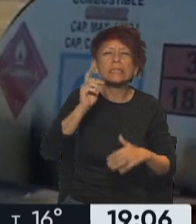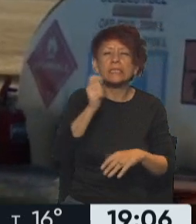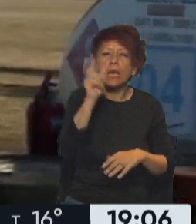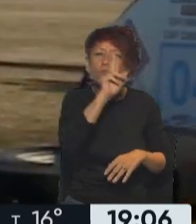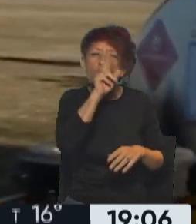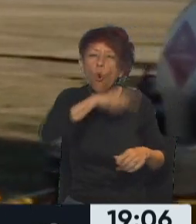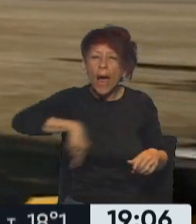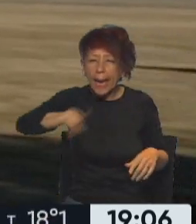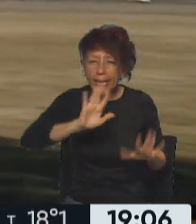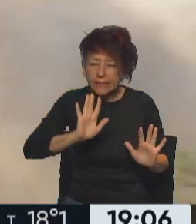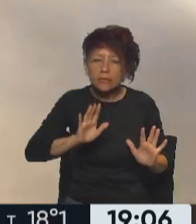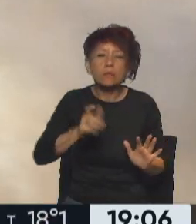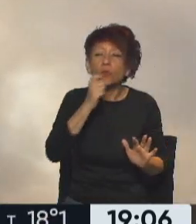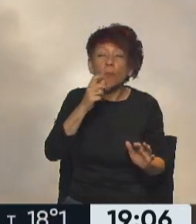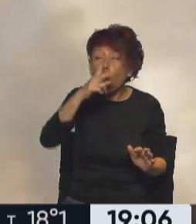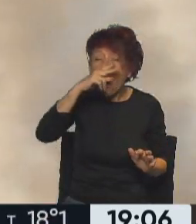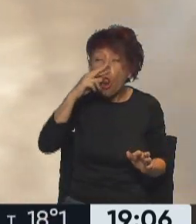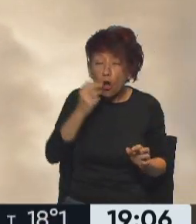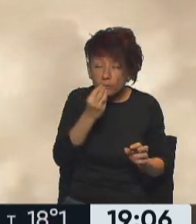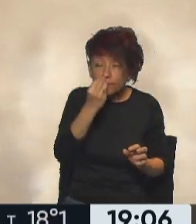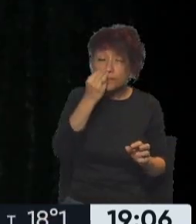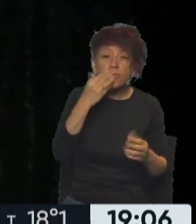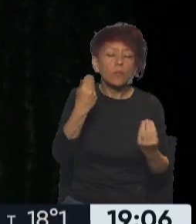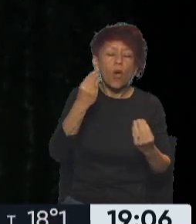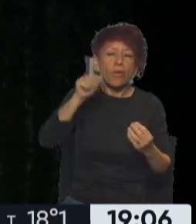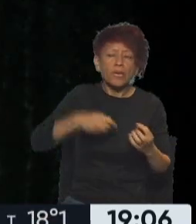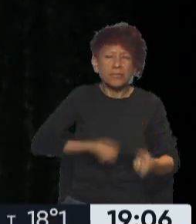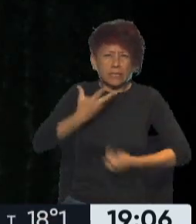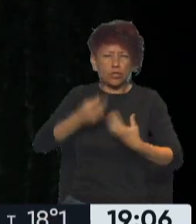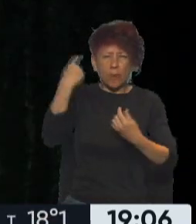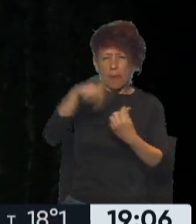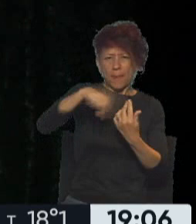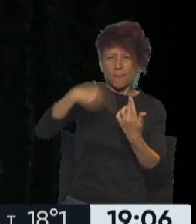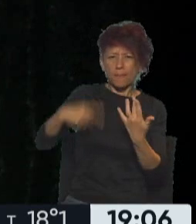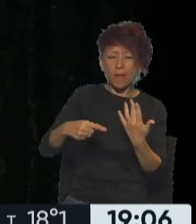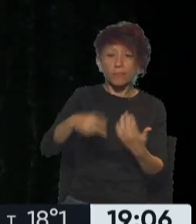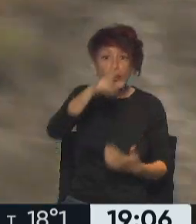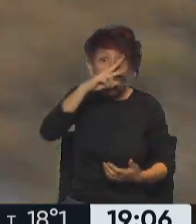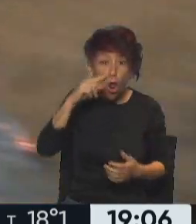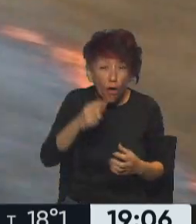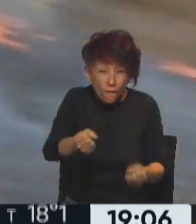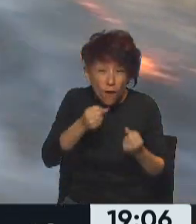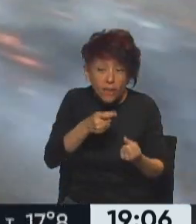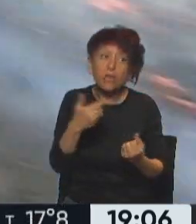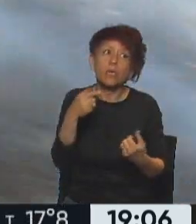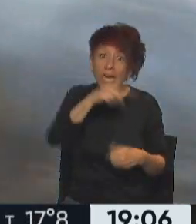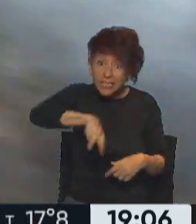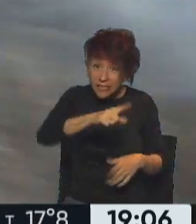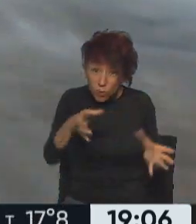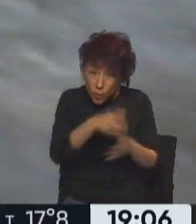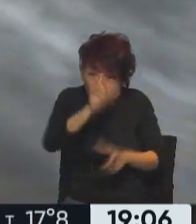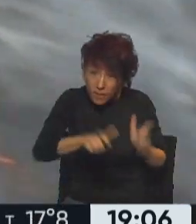una mínima concentración de un olor pueden aparecer un montón de síntomas. Y ante este olor intenso, esa gente puede estar pasándola muy mal.